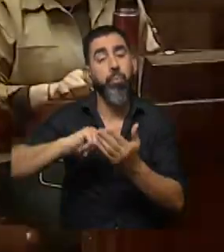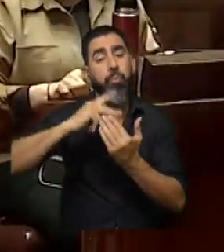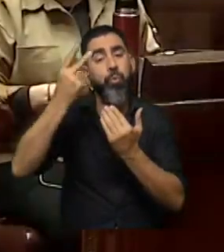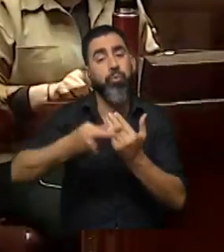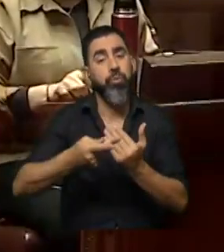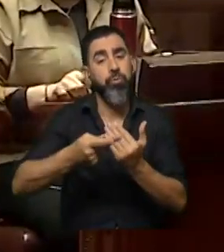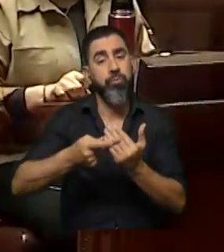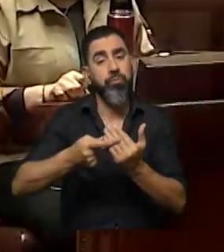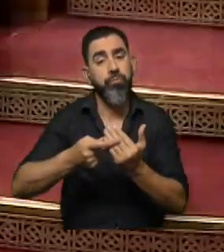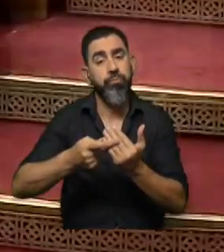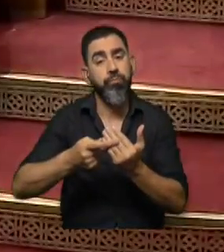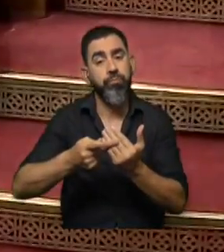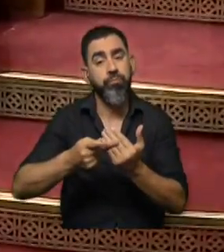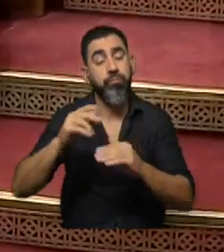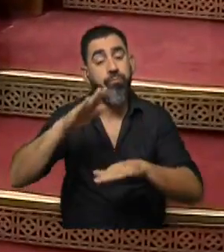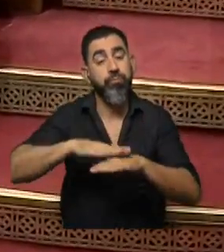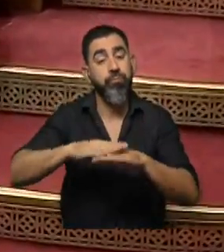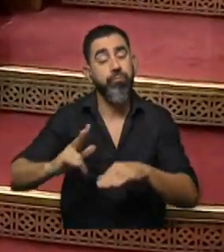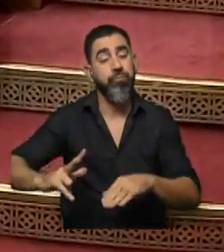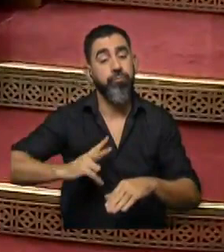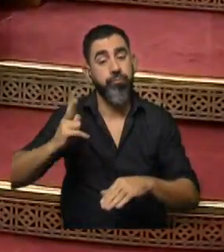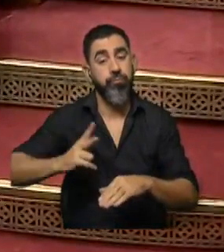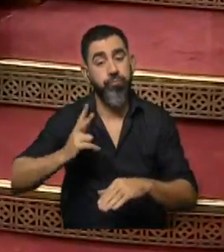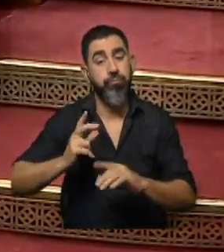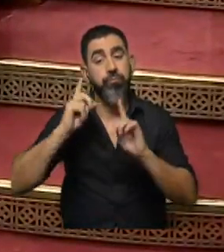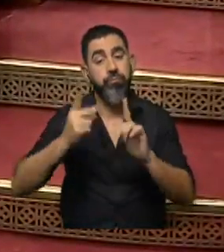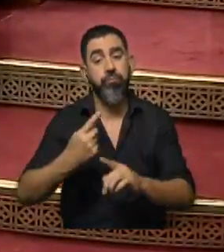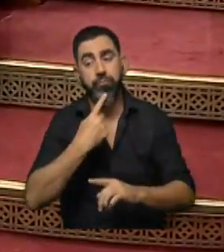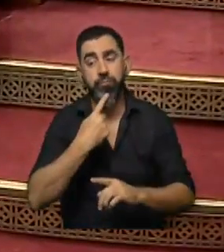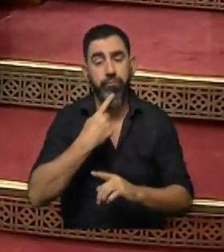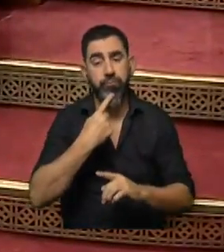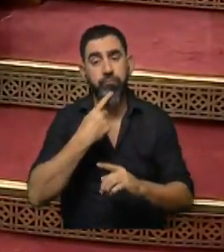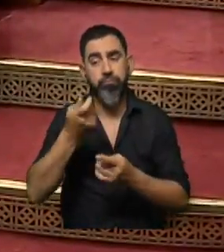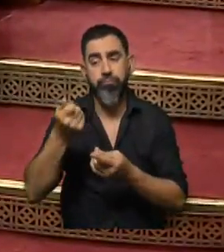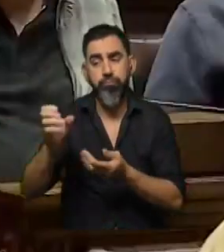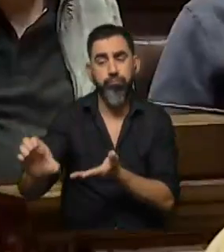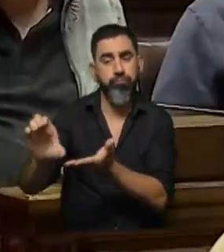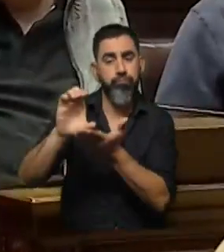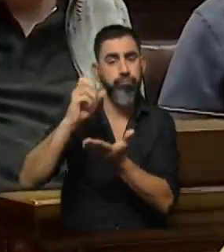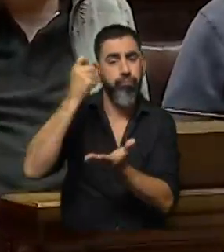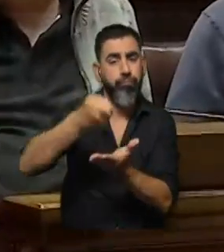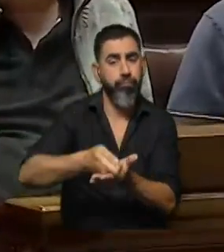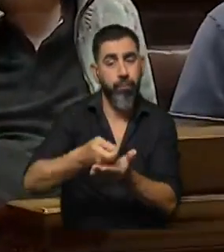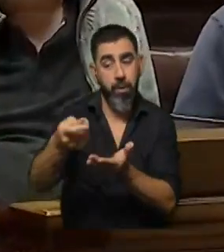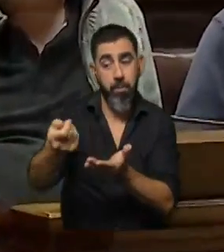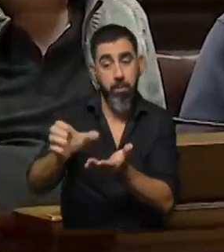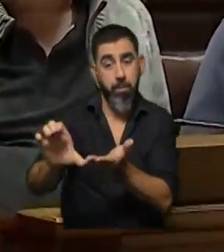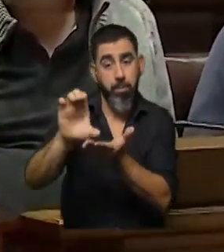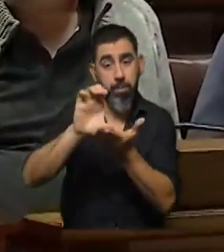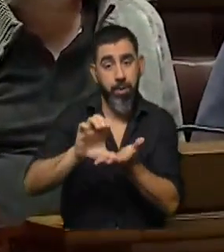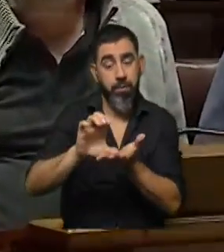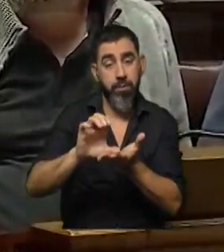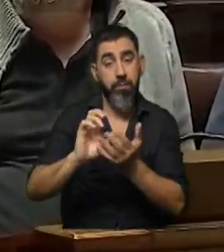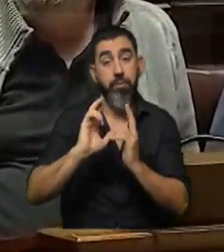que sea llevado adelante por los privados y también cuestionó el financiamiento un financiamiento que